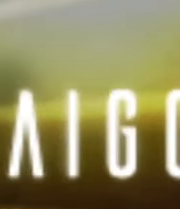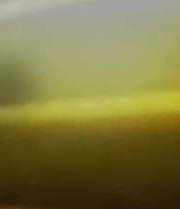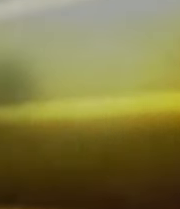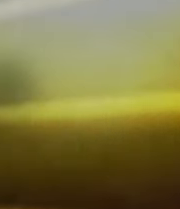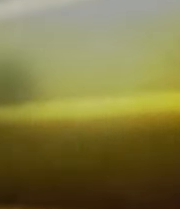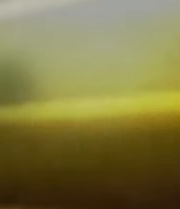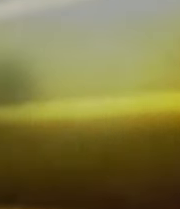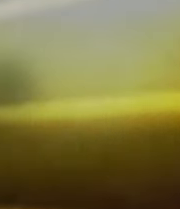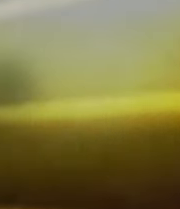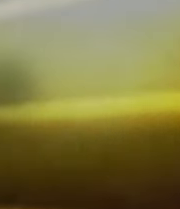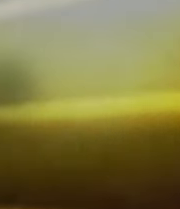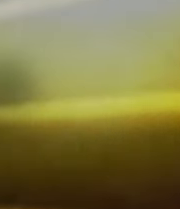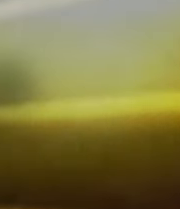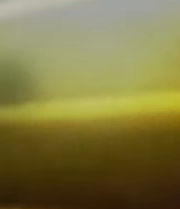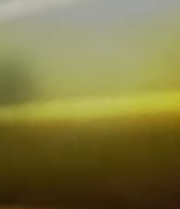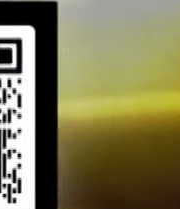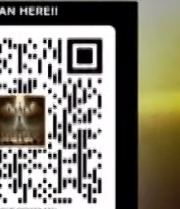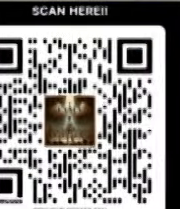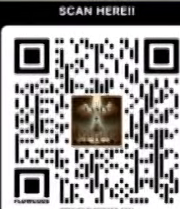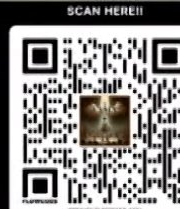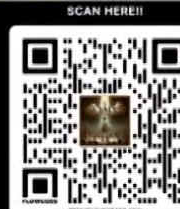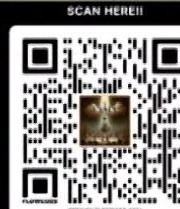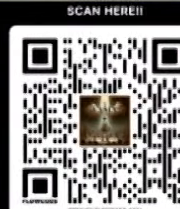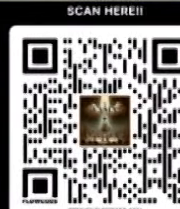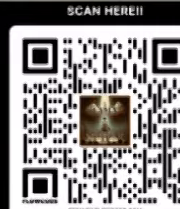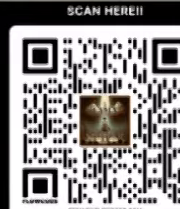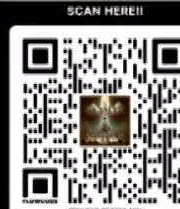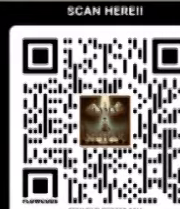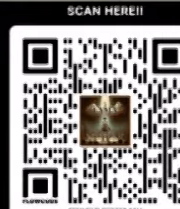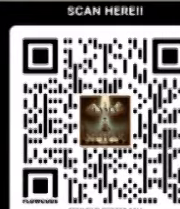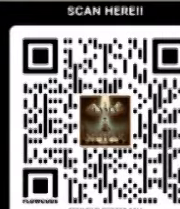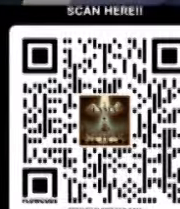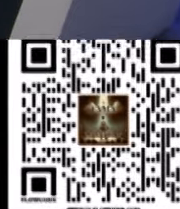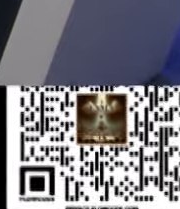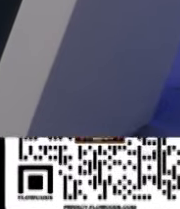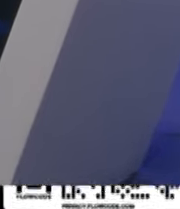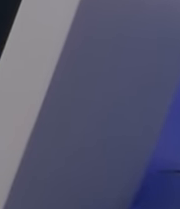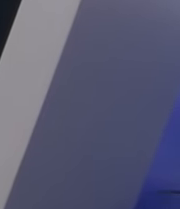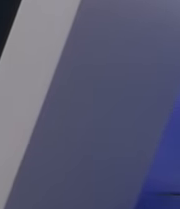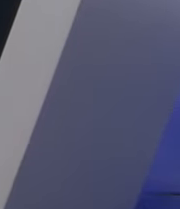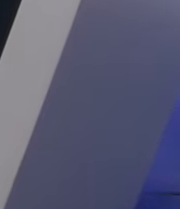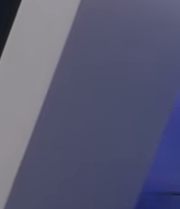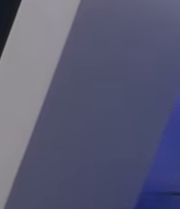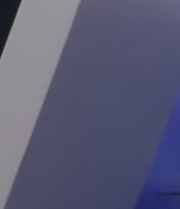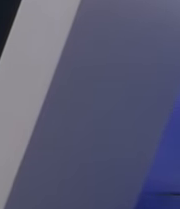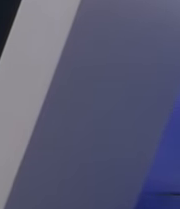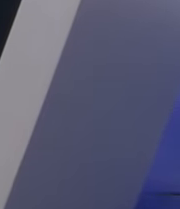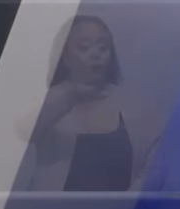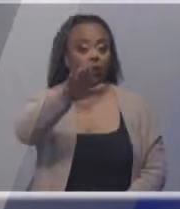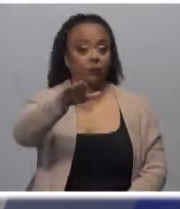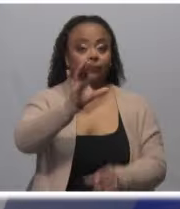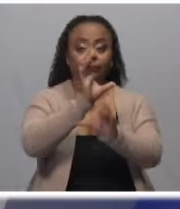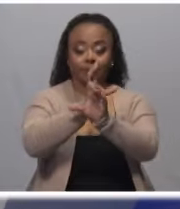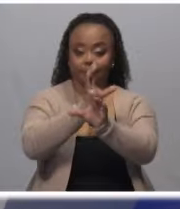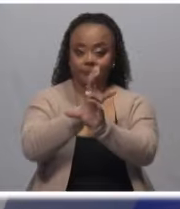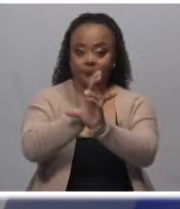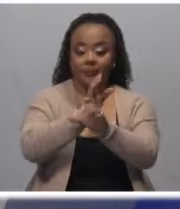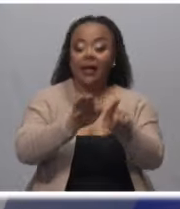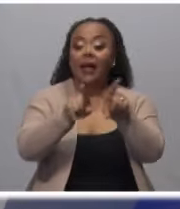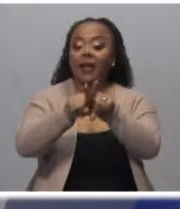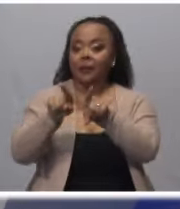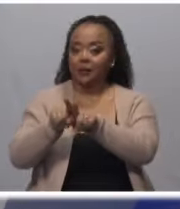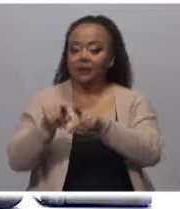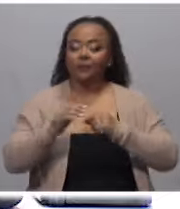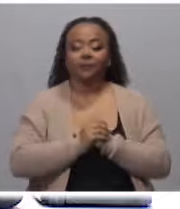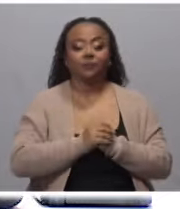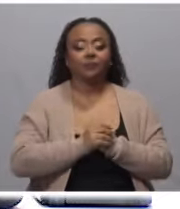eh un sentimiento de que de que algo no estuvo bien manejado ojo además queda